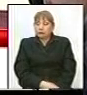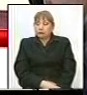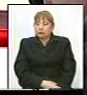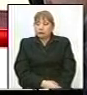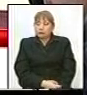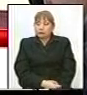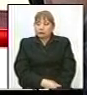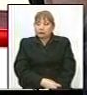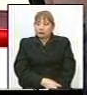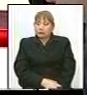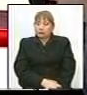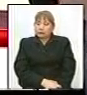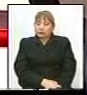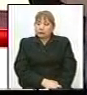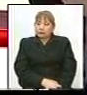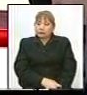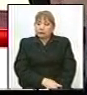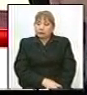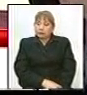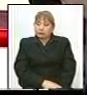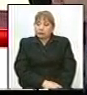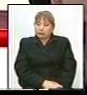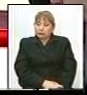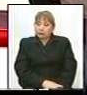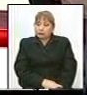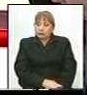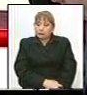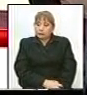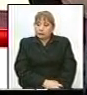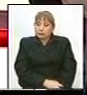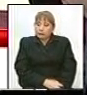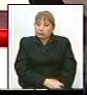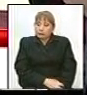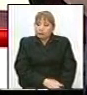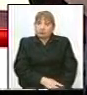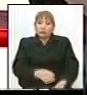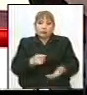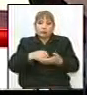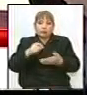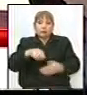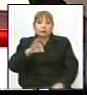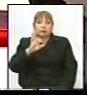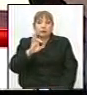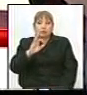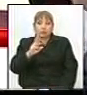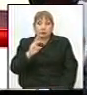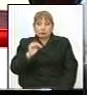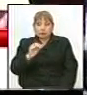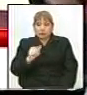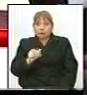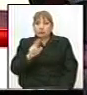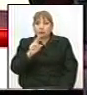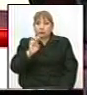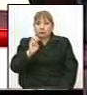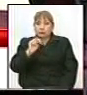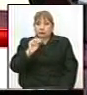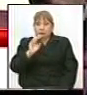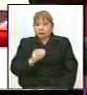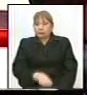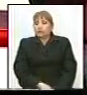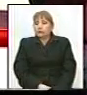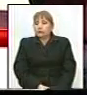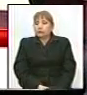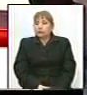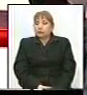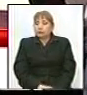Sánchez, confirmamos que la verificación de firmas la hace OMPE y en su caso RENIEG. Y en cuanto a la